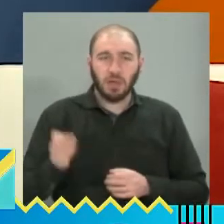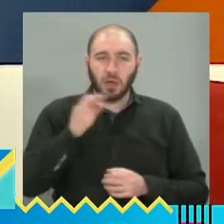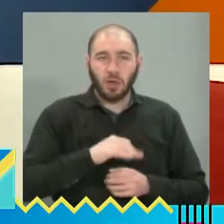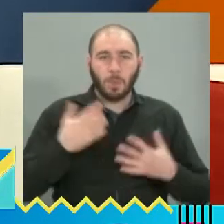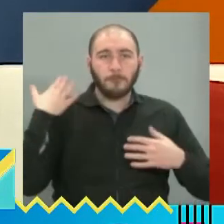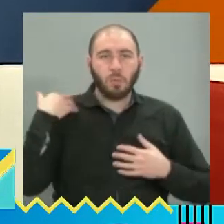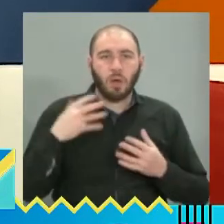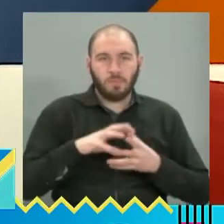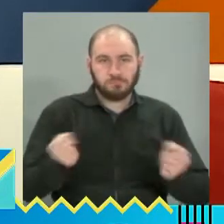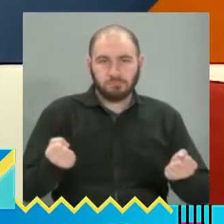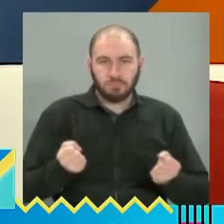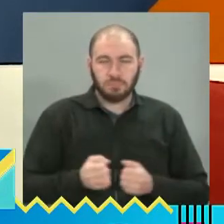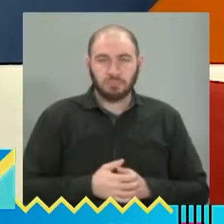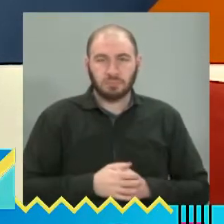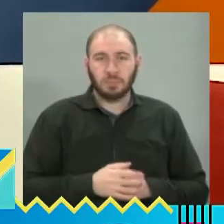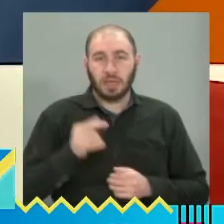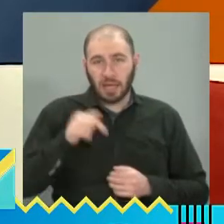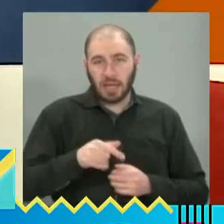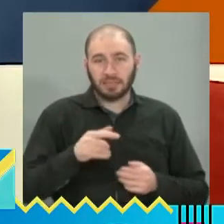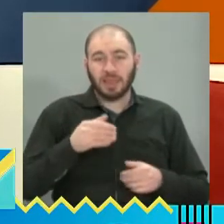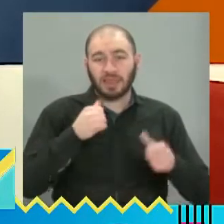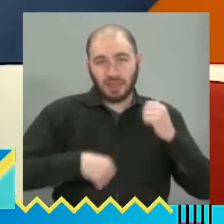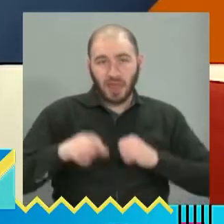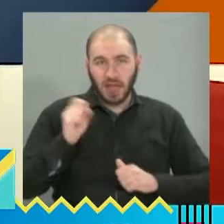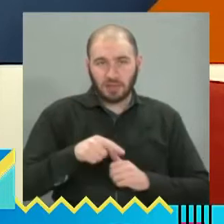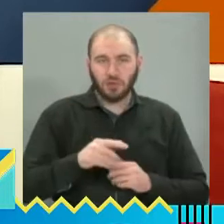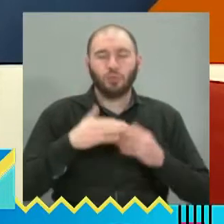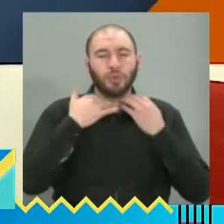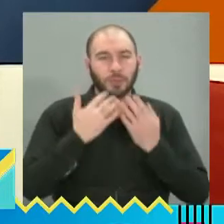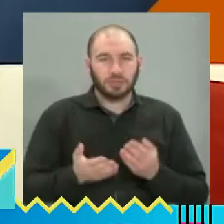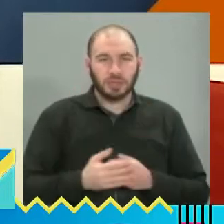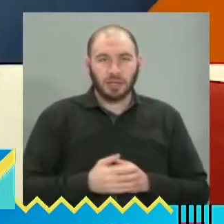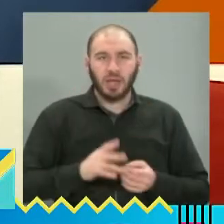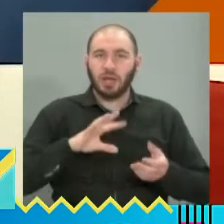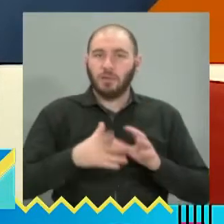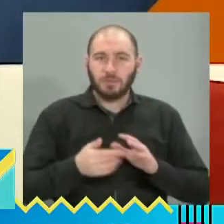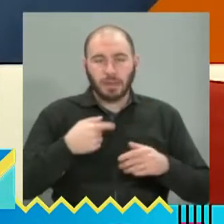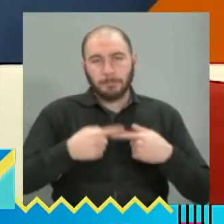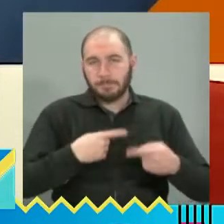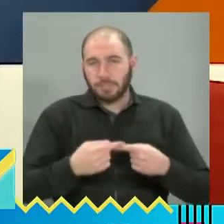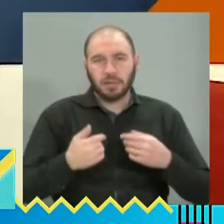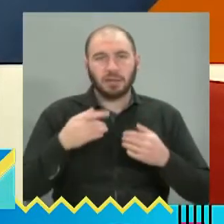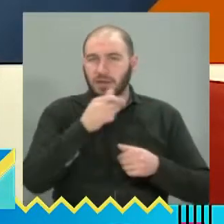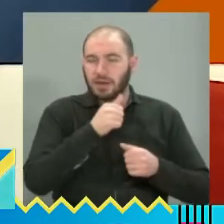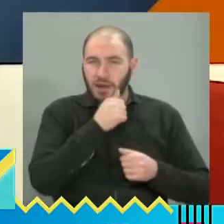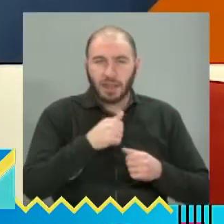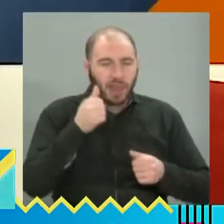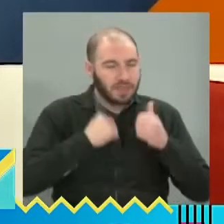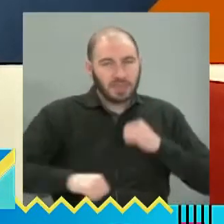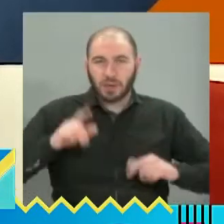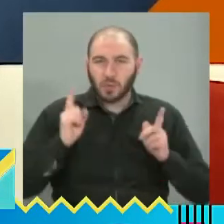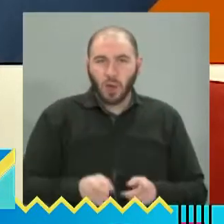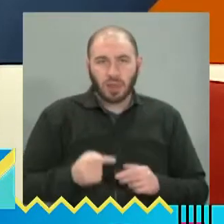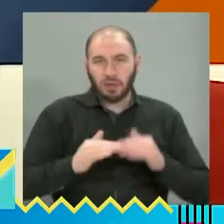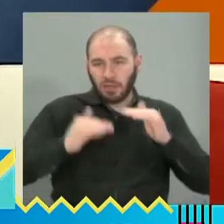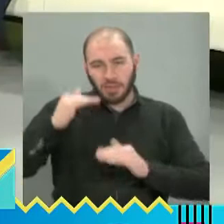el pulmón. Eso es lo que produce el daño. Independientemente de la forma en que se fume, es nociva, no hay una forma menos nociva